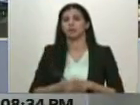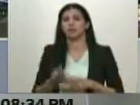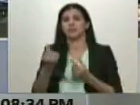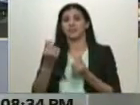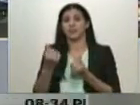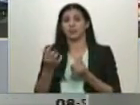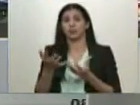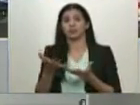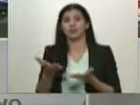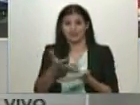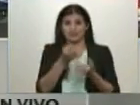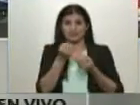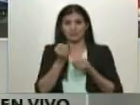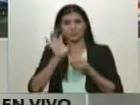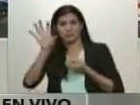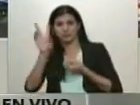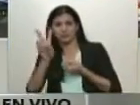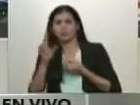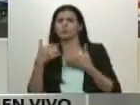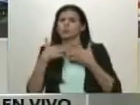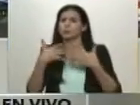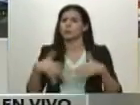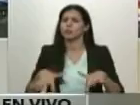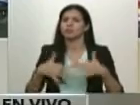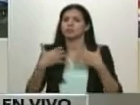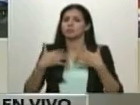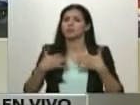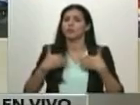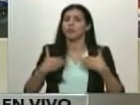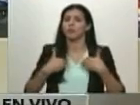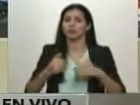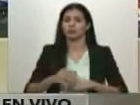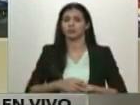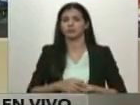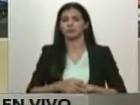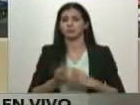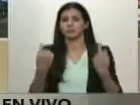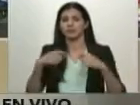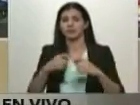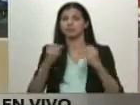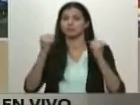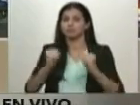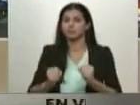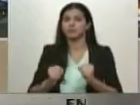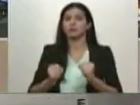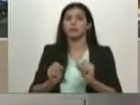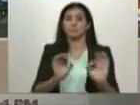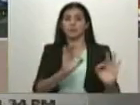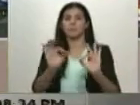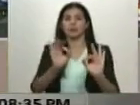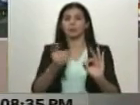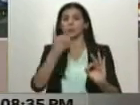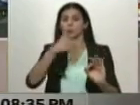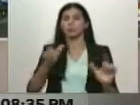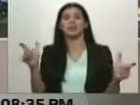aquí, estamos haciendo esfuerzos por que se concrete la reunión de la OPEP y no OPEP